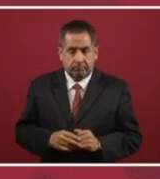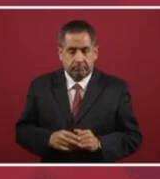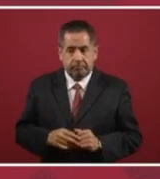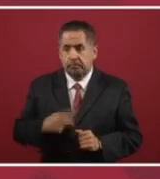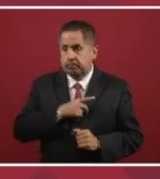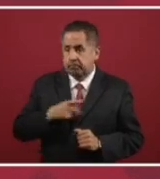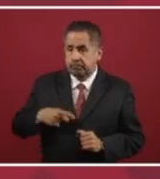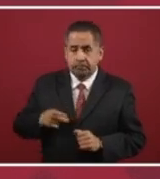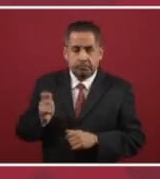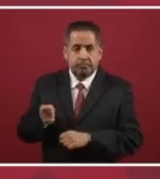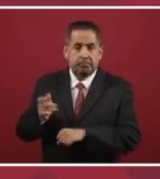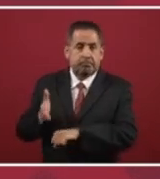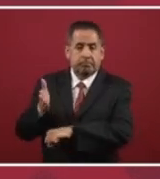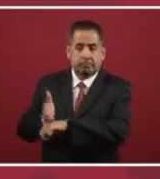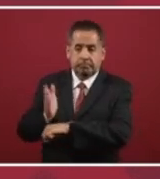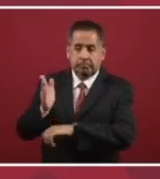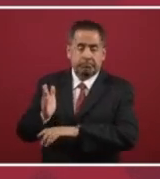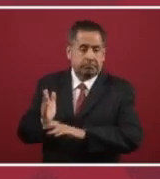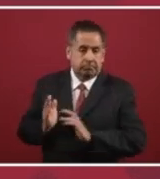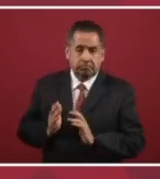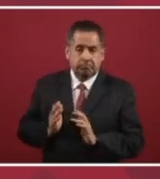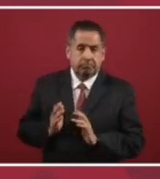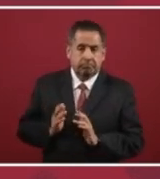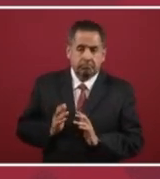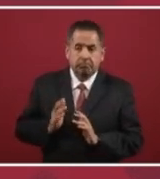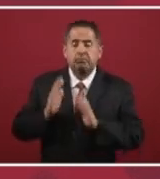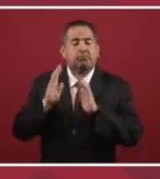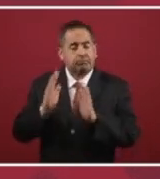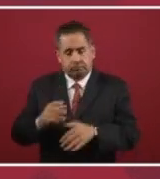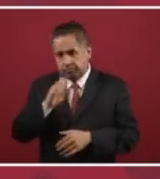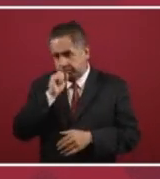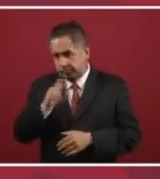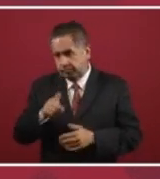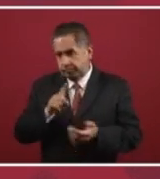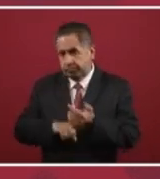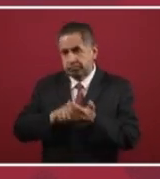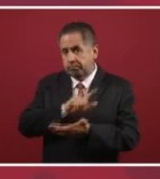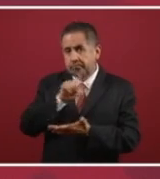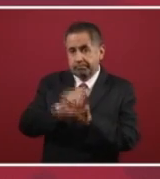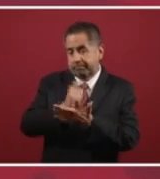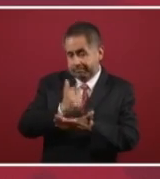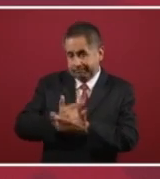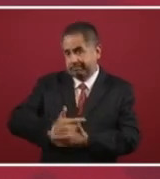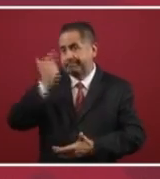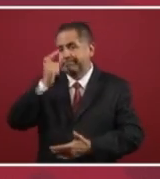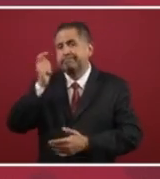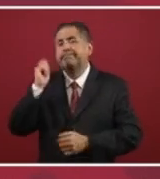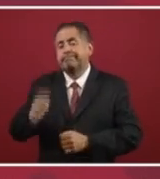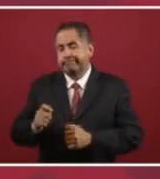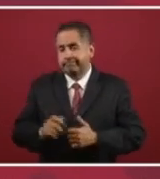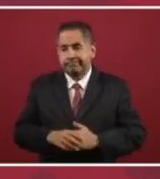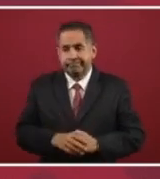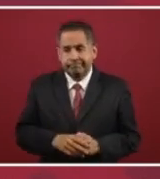debe ser sancionado, porque ya también es delito grave